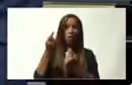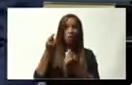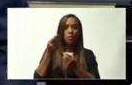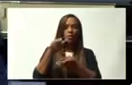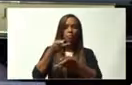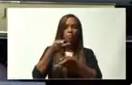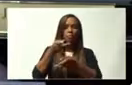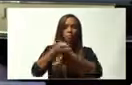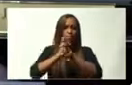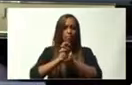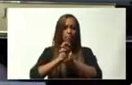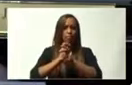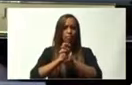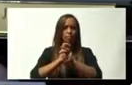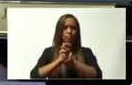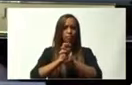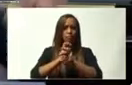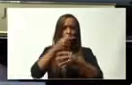Interno Bruto,